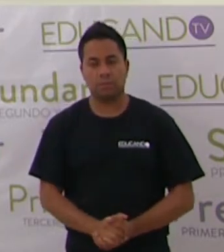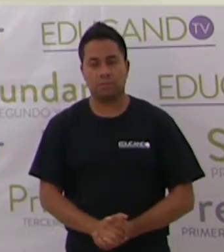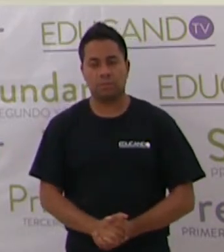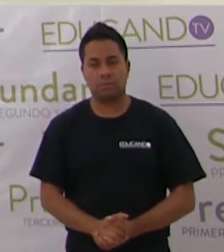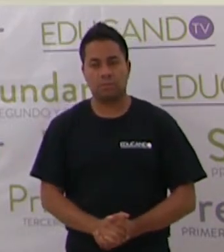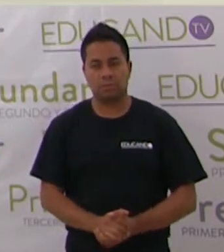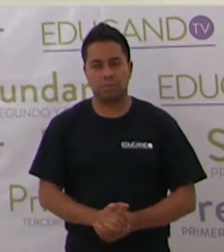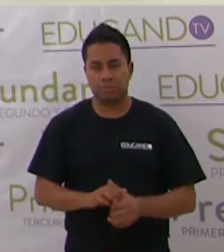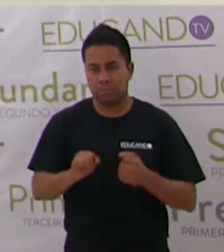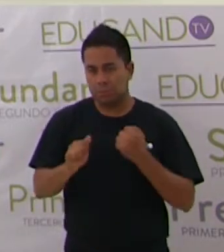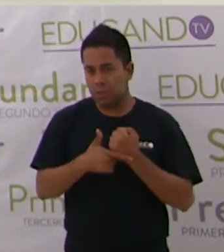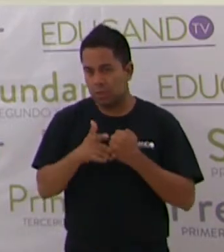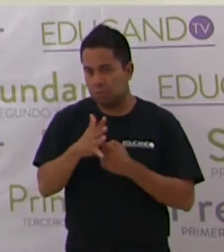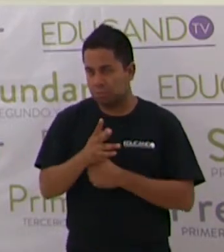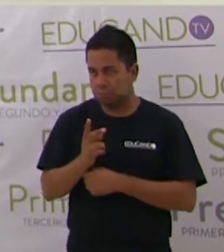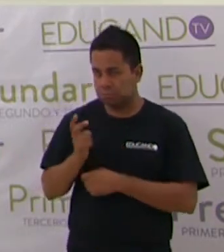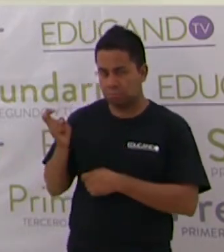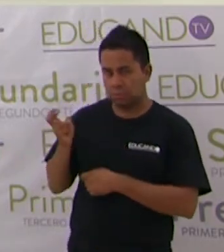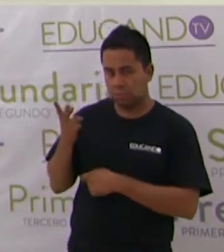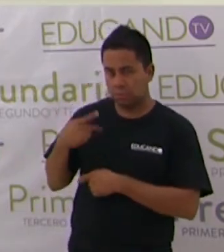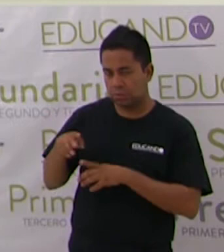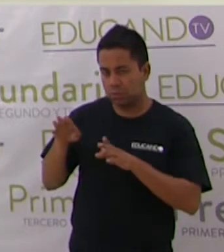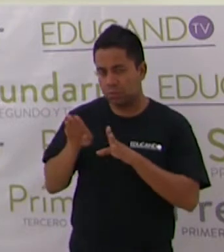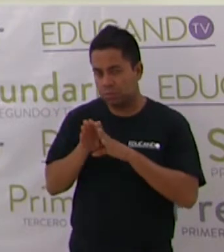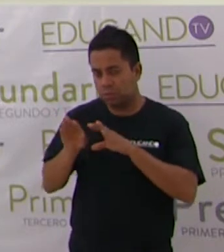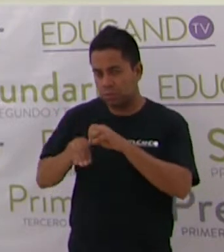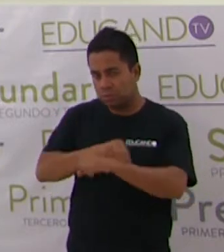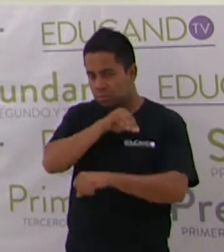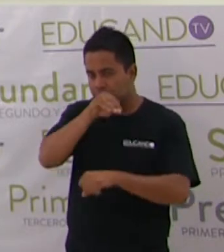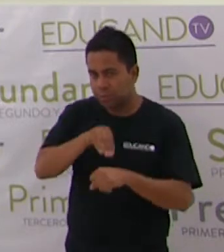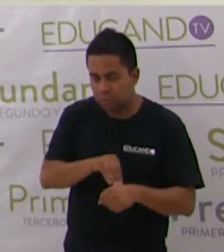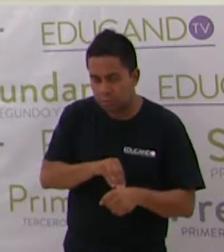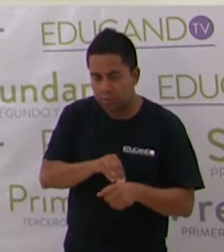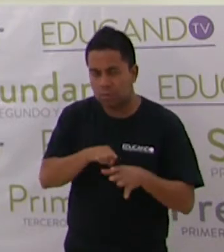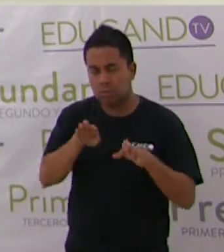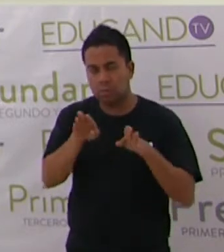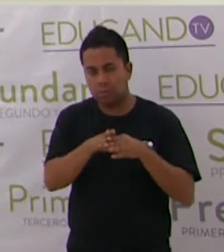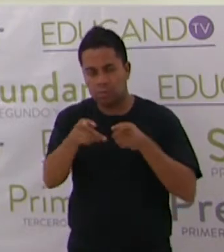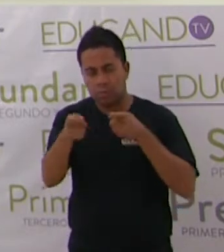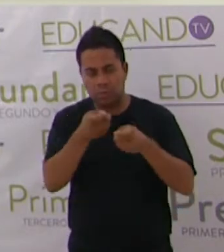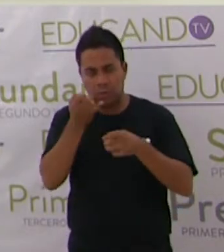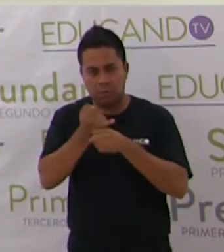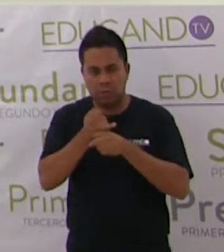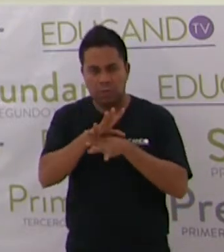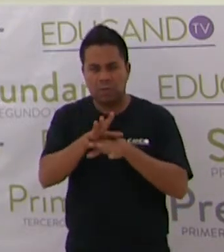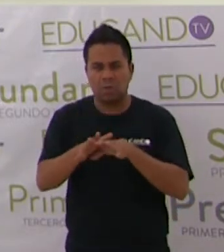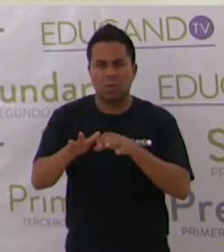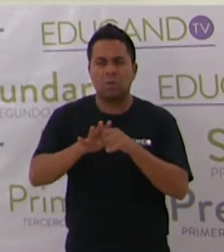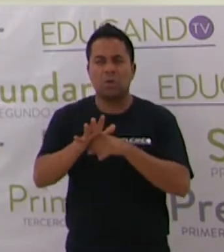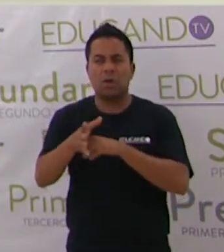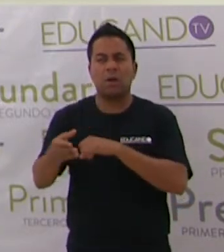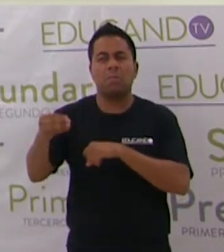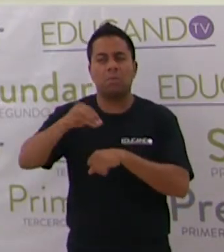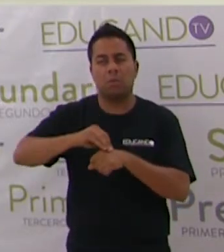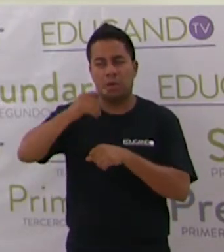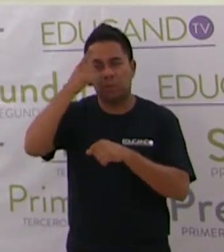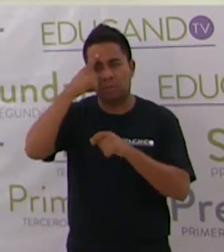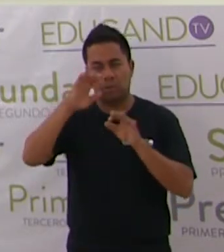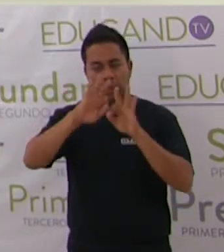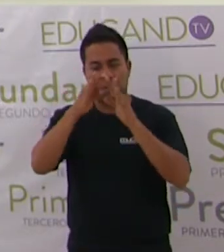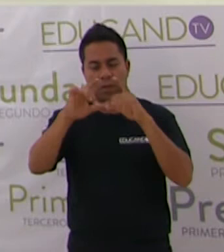es algo así. Pero ¿cómo lo justificamos o qué nos puede representar esta